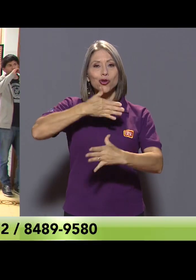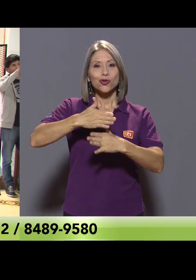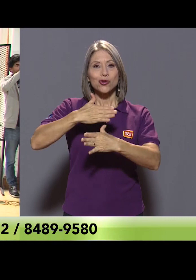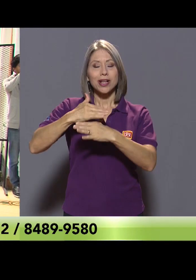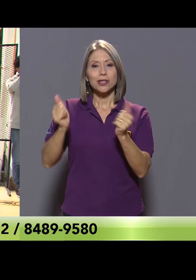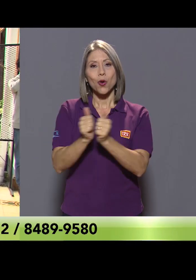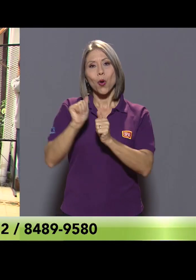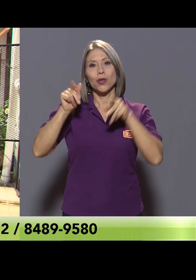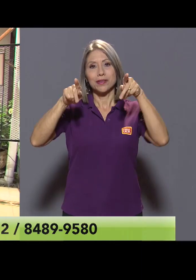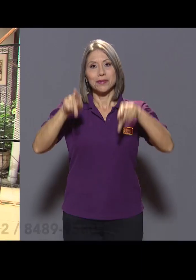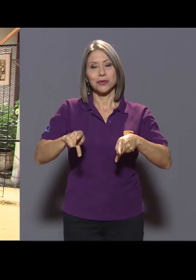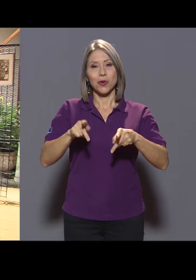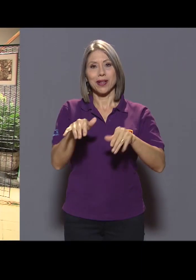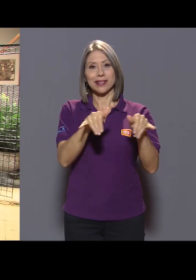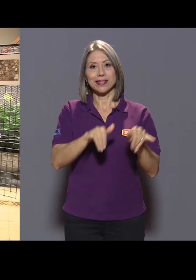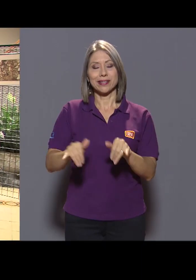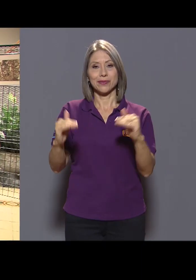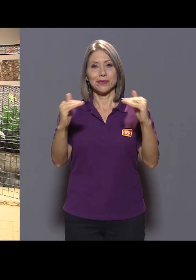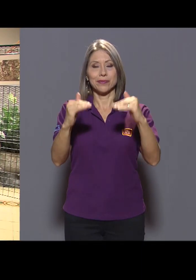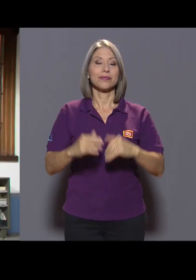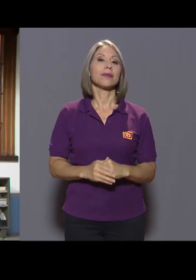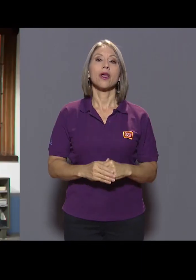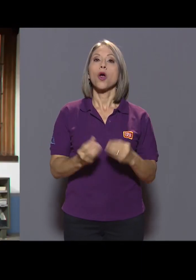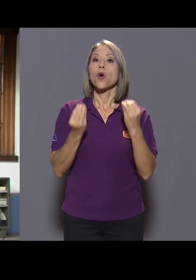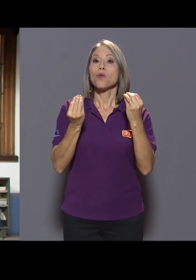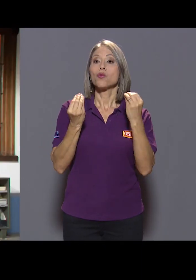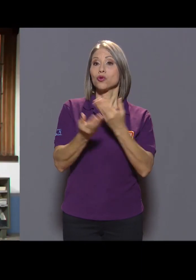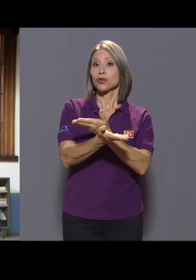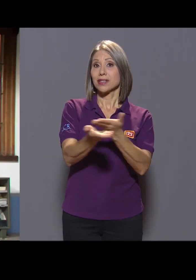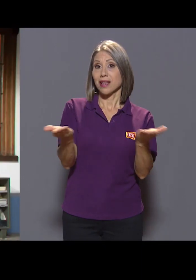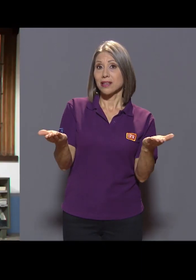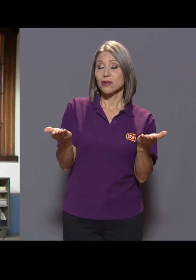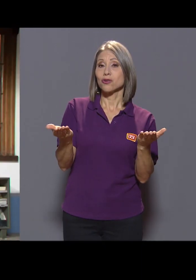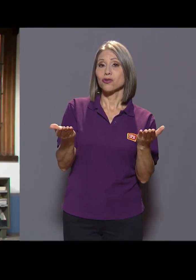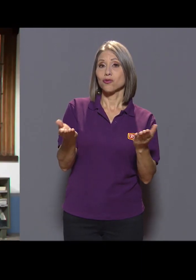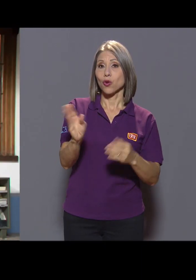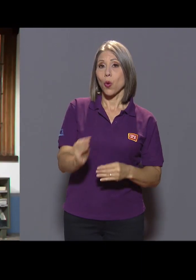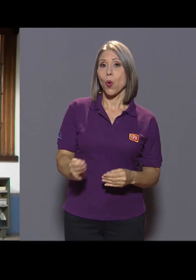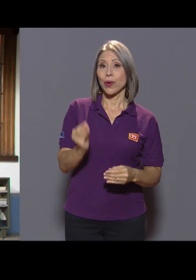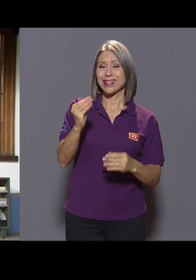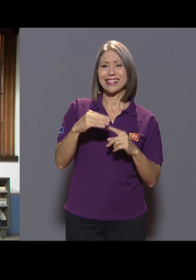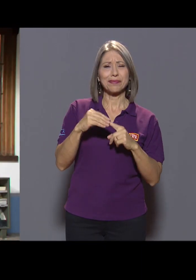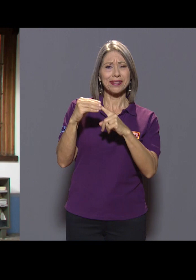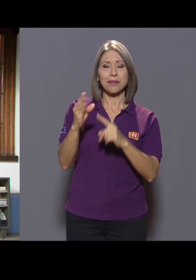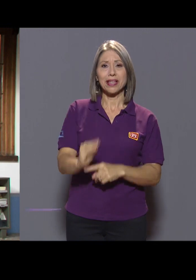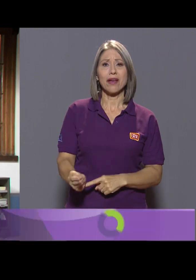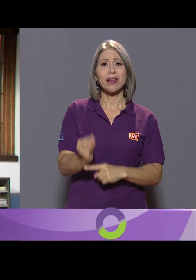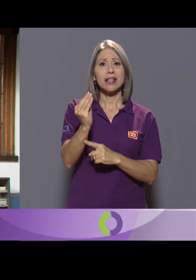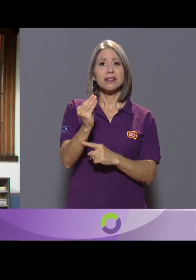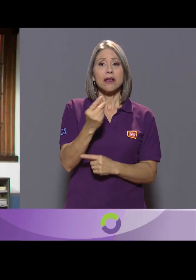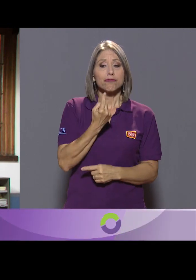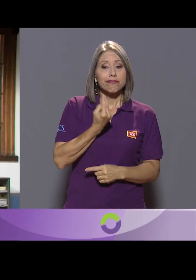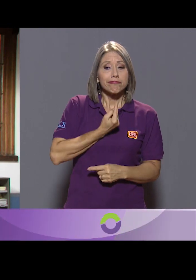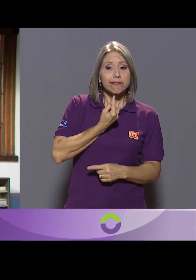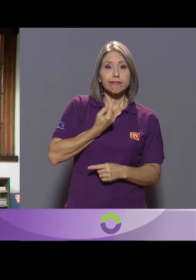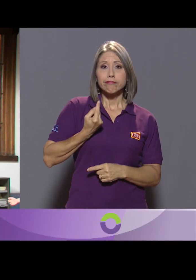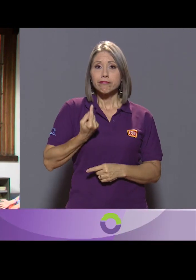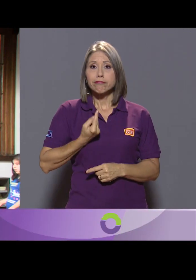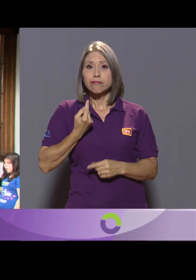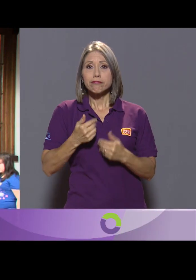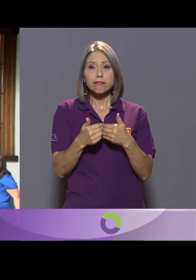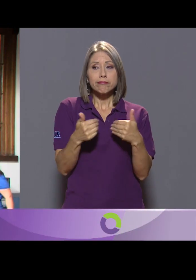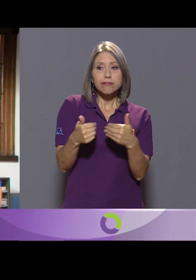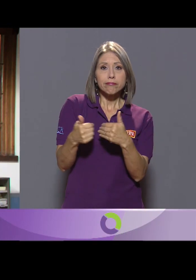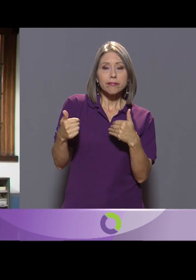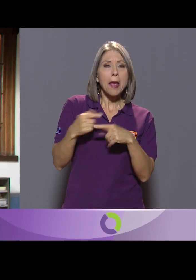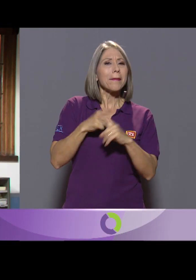otras personas en el espectro. A muchos de nuestros chicos, sobre todo los adolescentes, se aíslan totalmente y